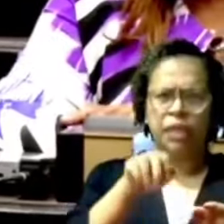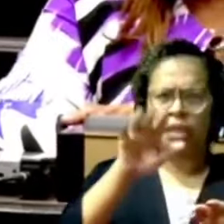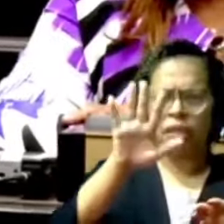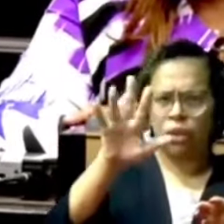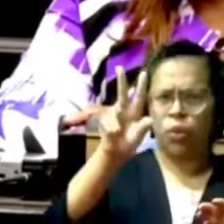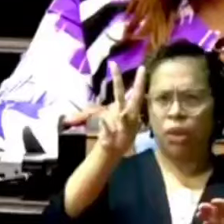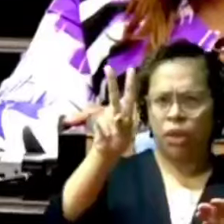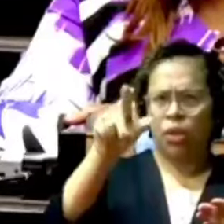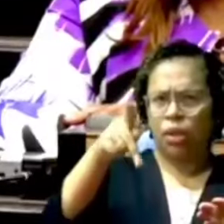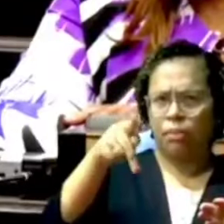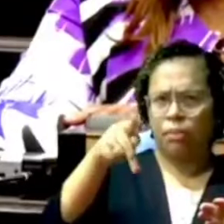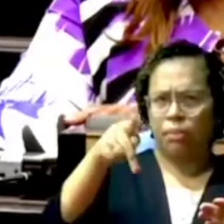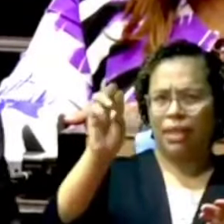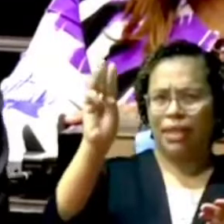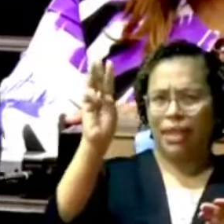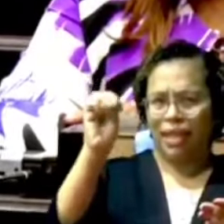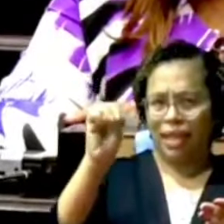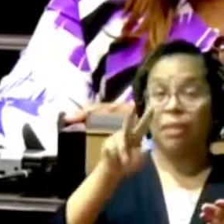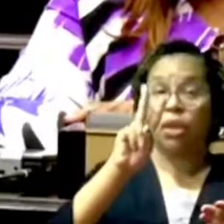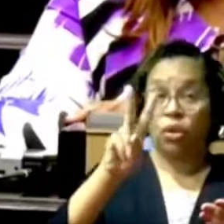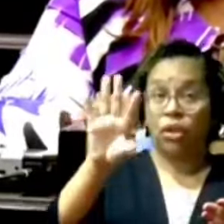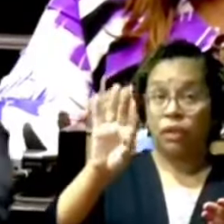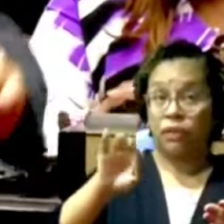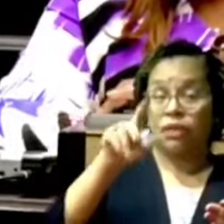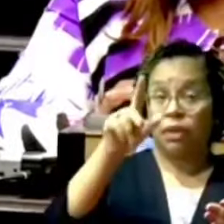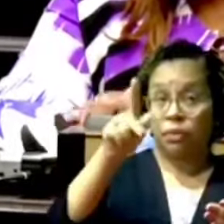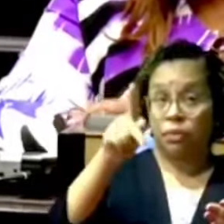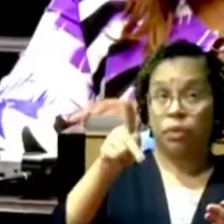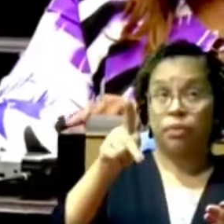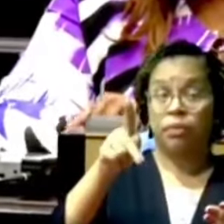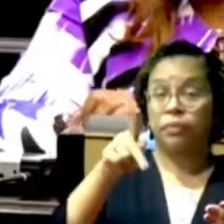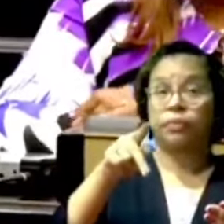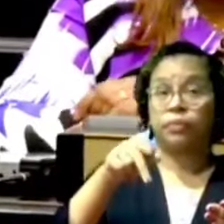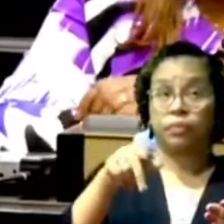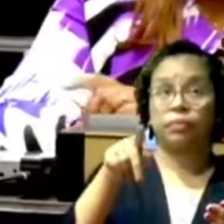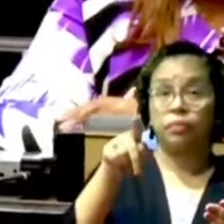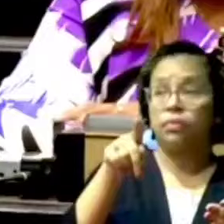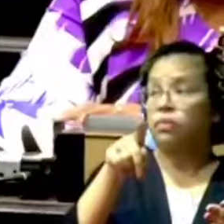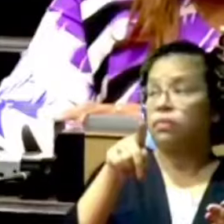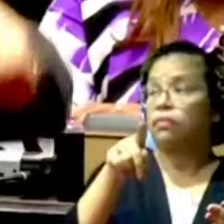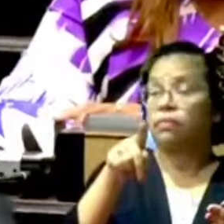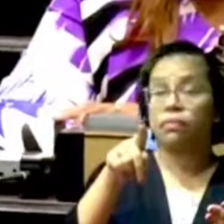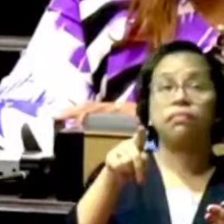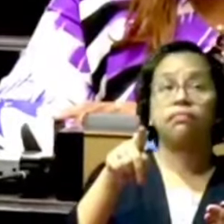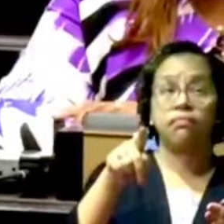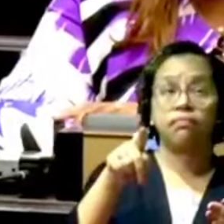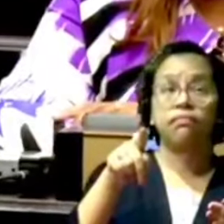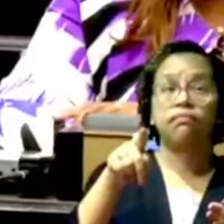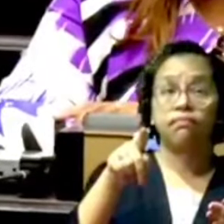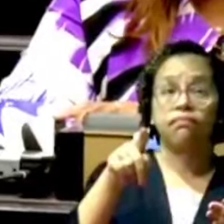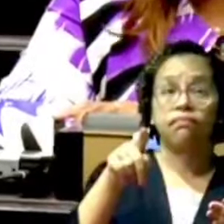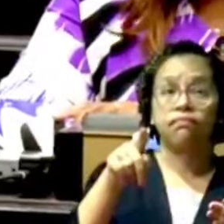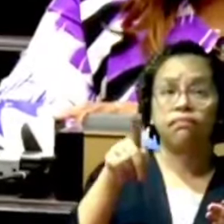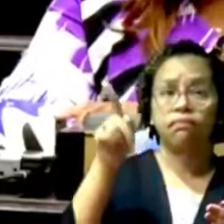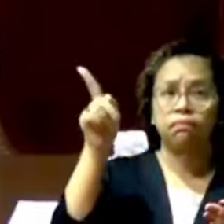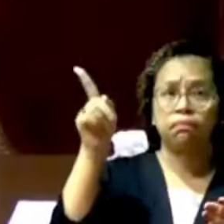8 de la Fuerza del Pueblo y 3 del PLD no han presentado su declaración jurada. Y ahí, aquí